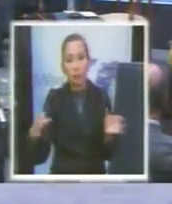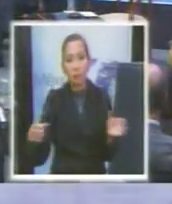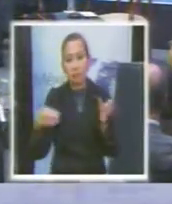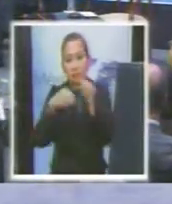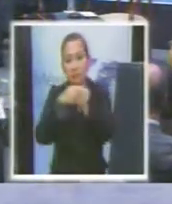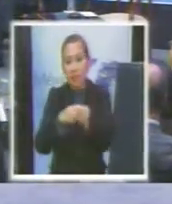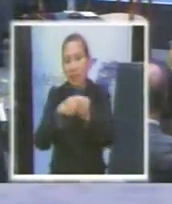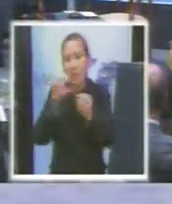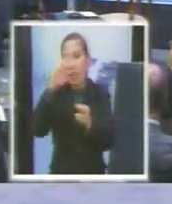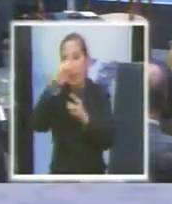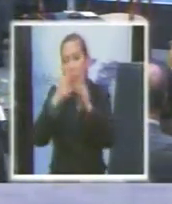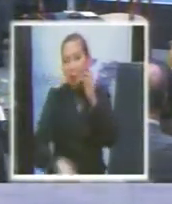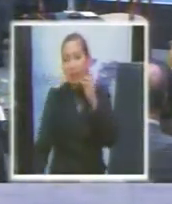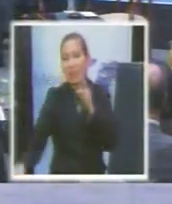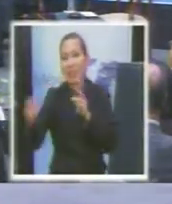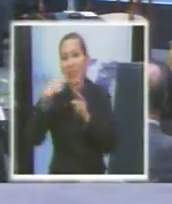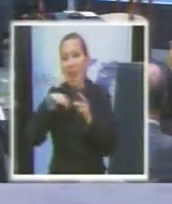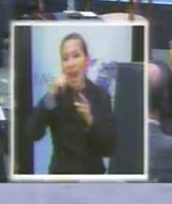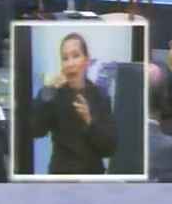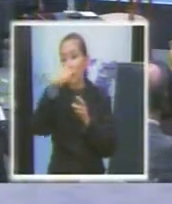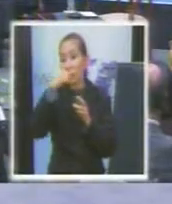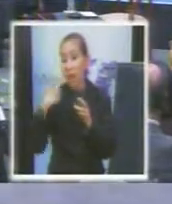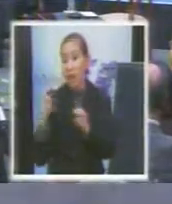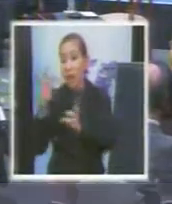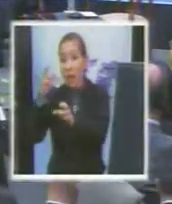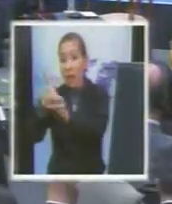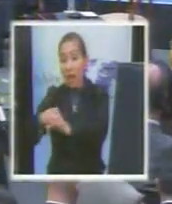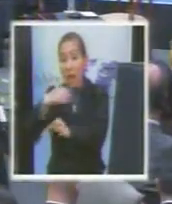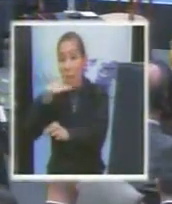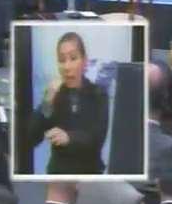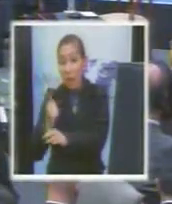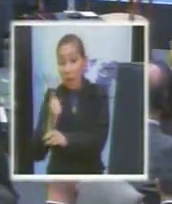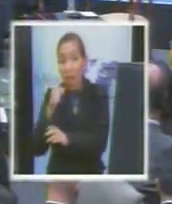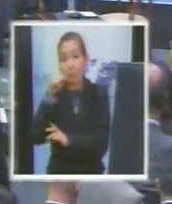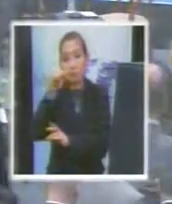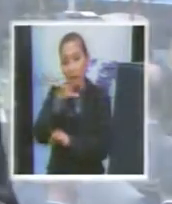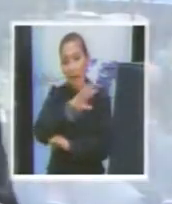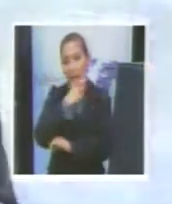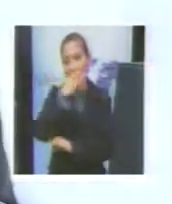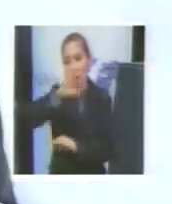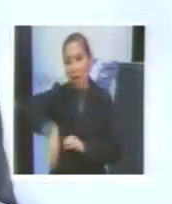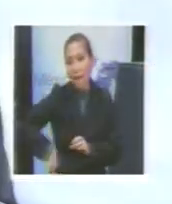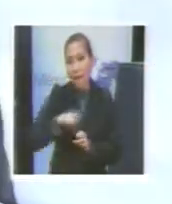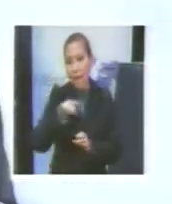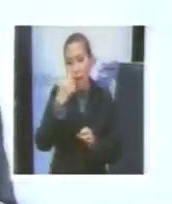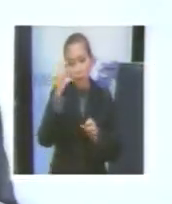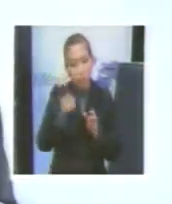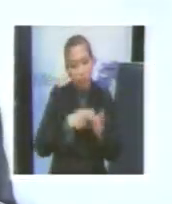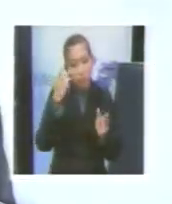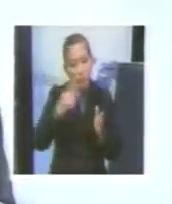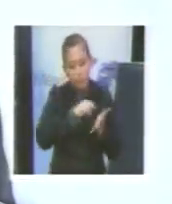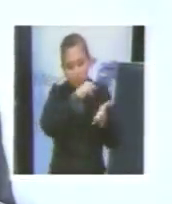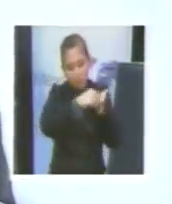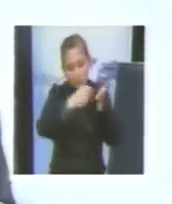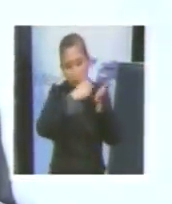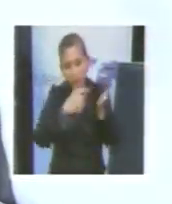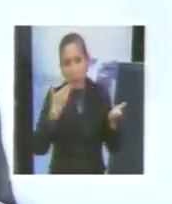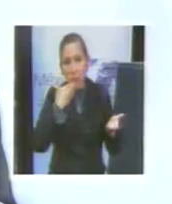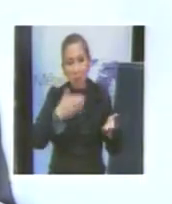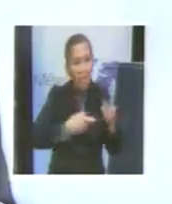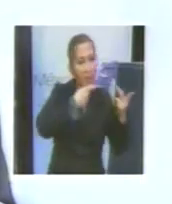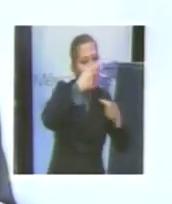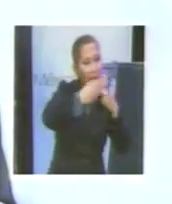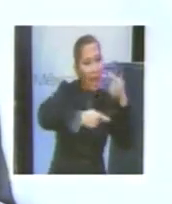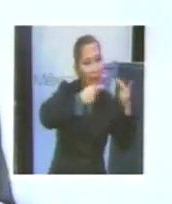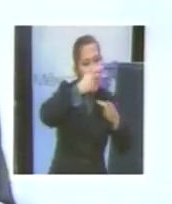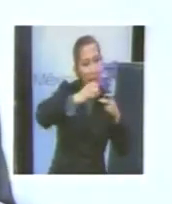República de Austria a la Alemania nazi. Ya se ha señalado y se han subrayado las afinidades entre el discurso